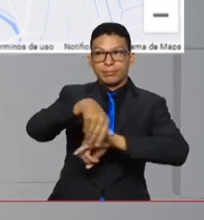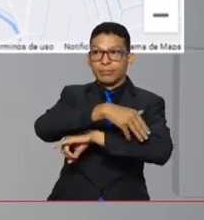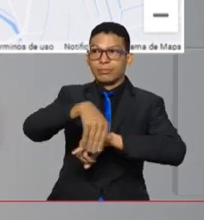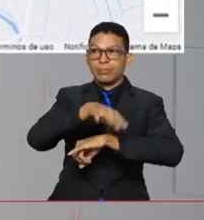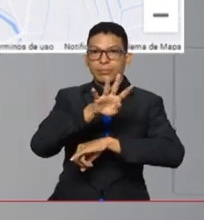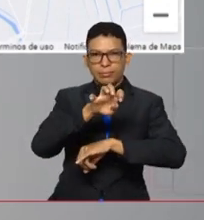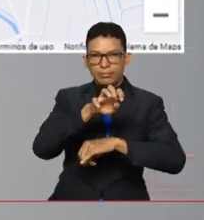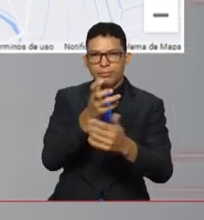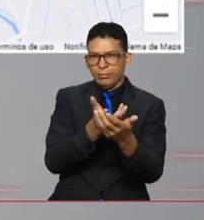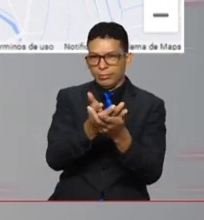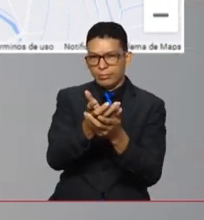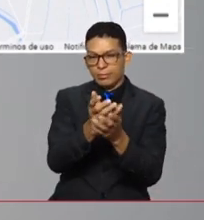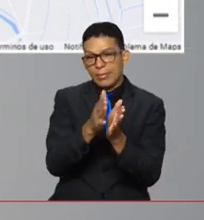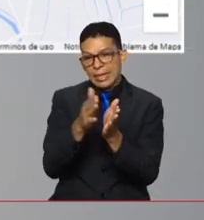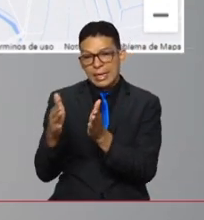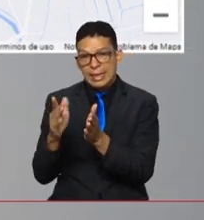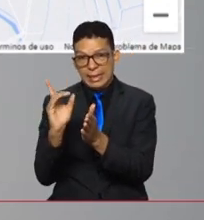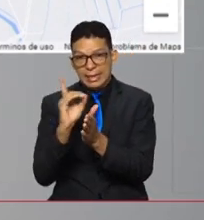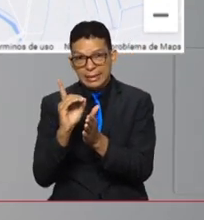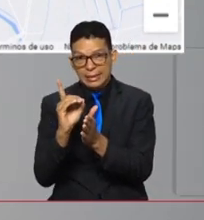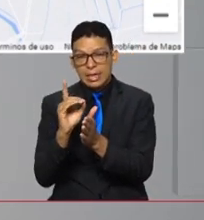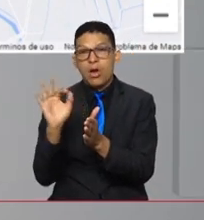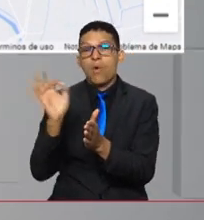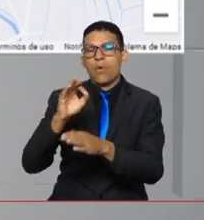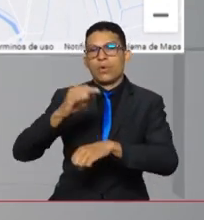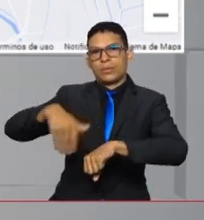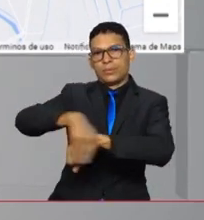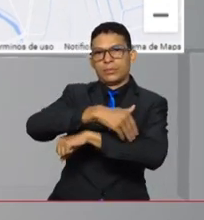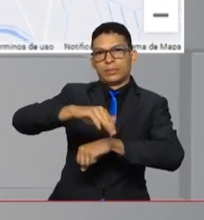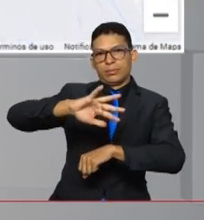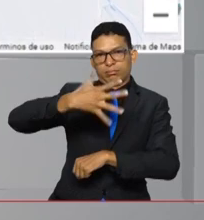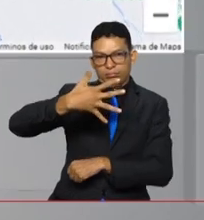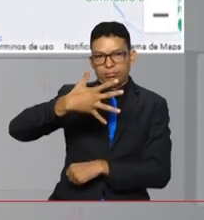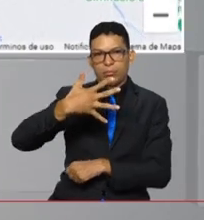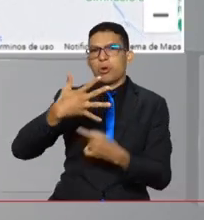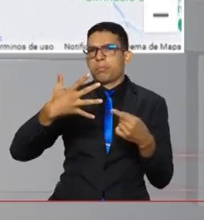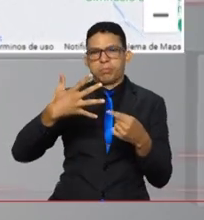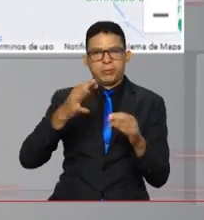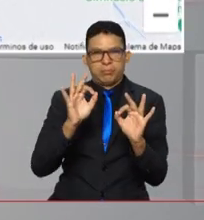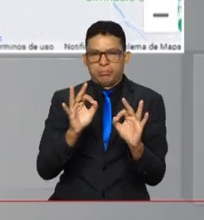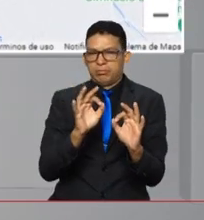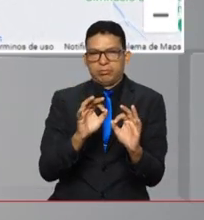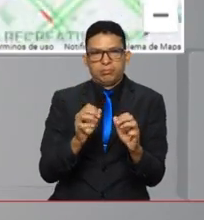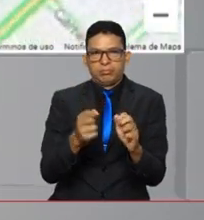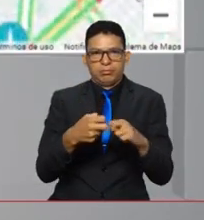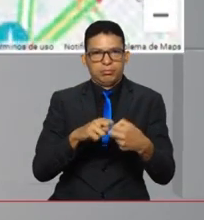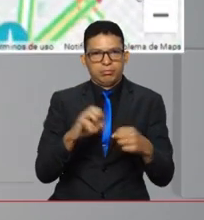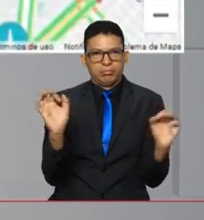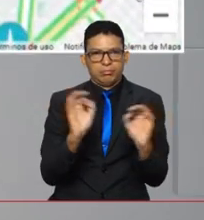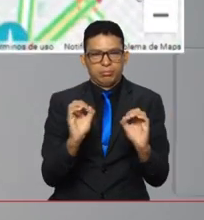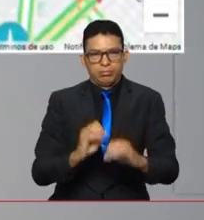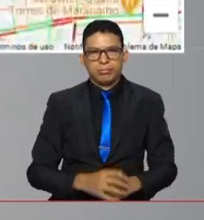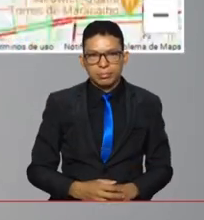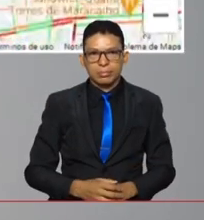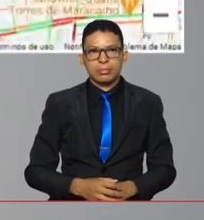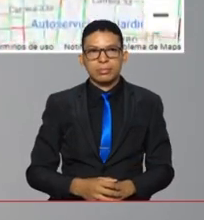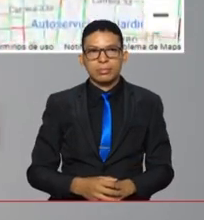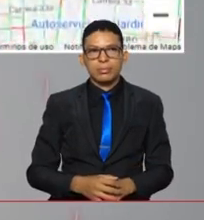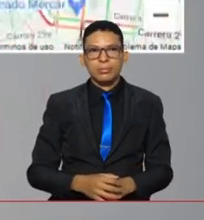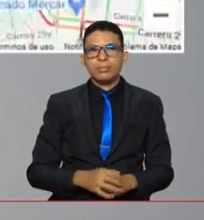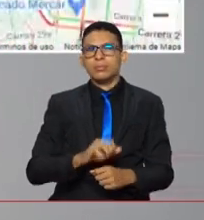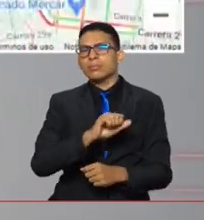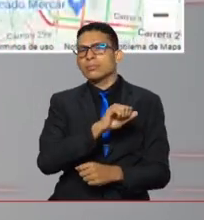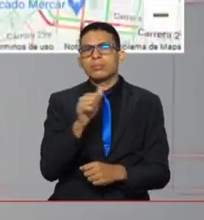recomendamos la calzada derecha o en su defecto hacer uso de la calle Quinta, que por el momento no presenta inconvenientes viales. Tenemos otro